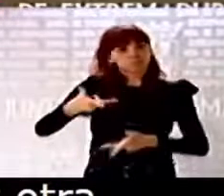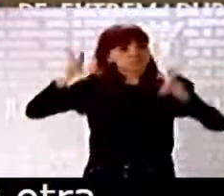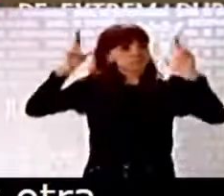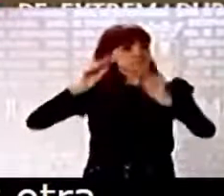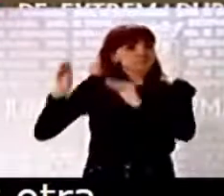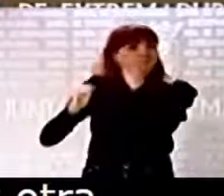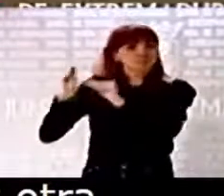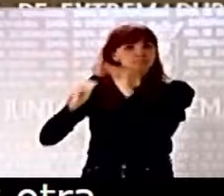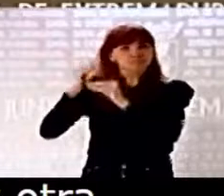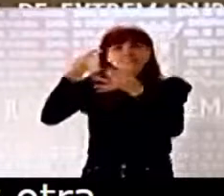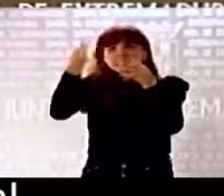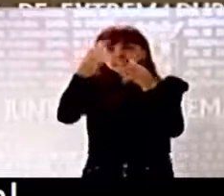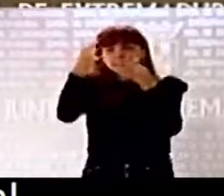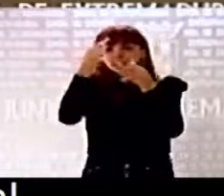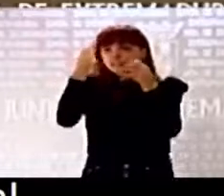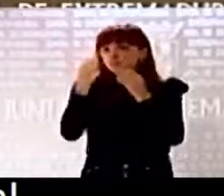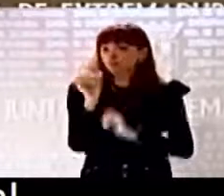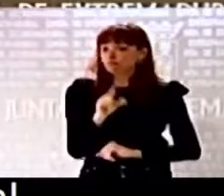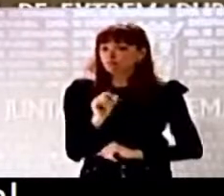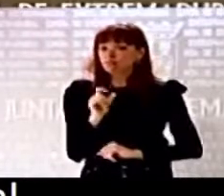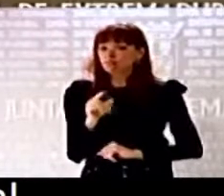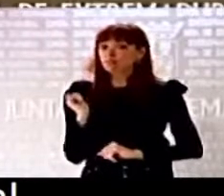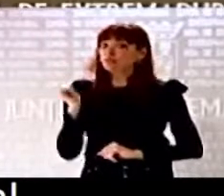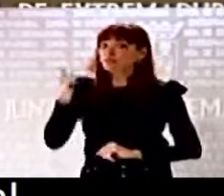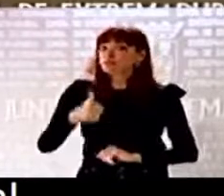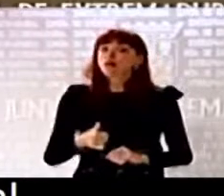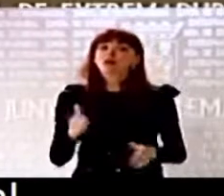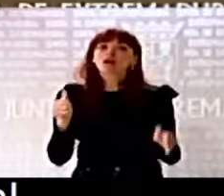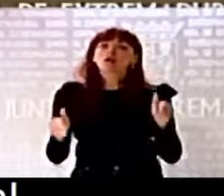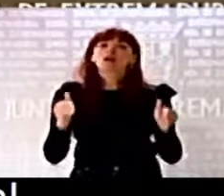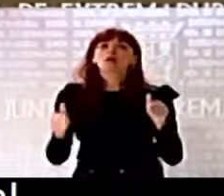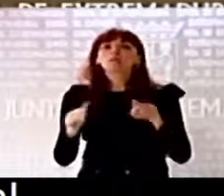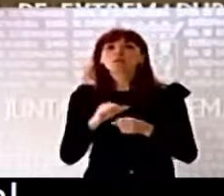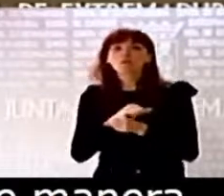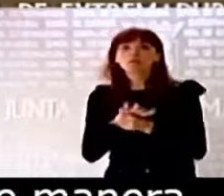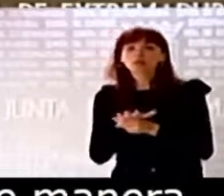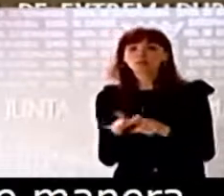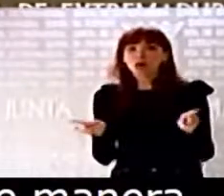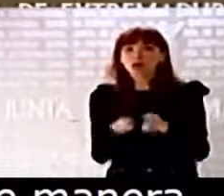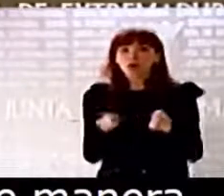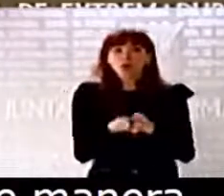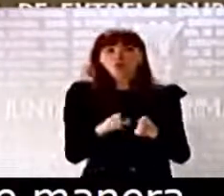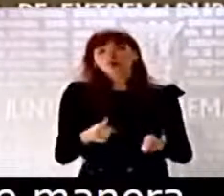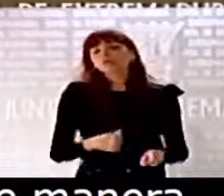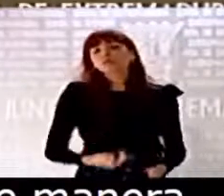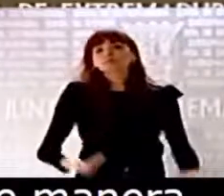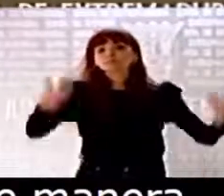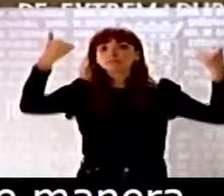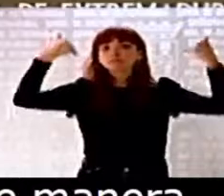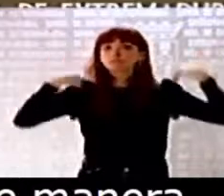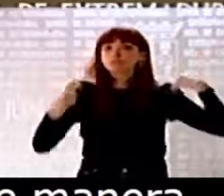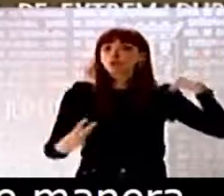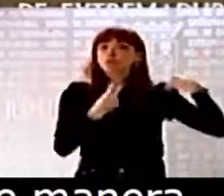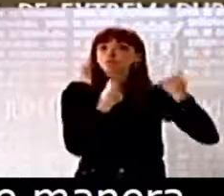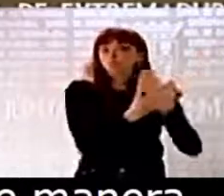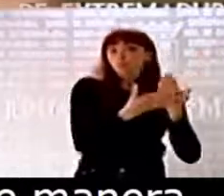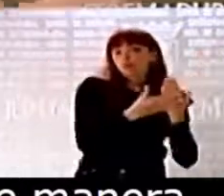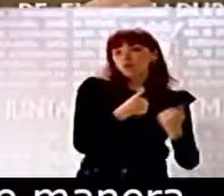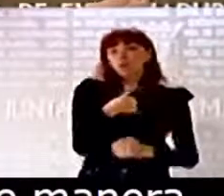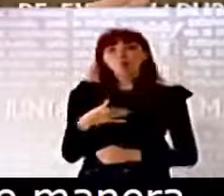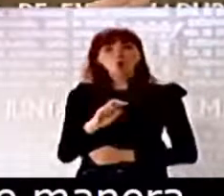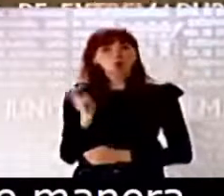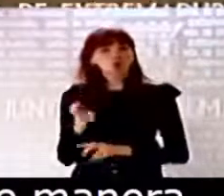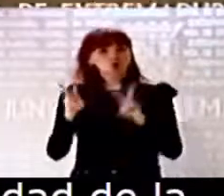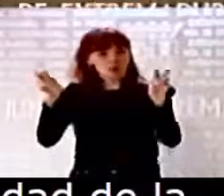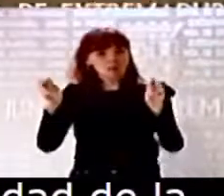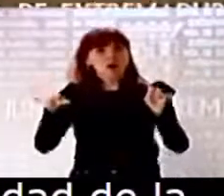manera más concreta, como vengo haciendo a lo largo de toda esta pandemia, al margen de tener la responsabilidad de la portavocía del Gobierno, cualquier cuestión. Pero el